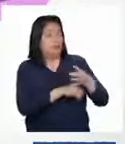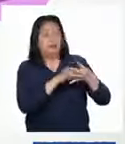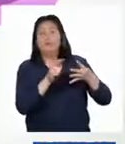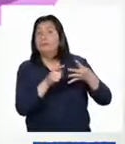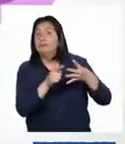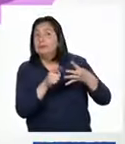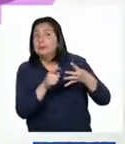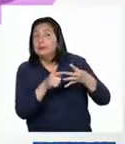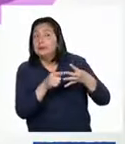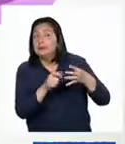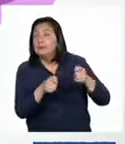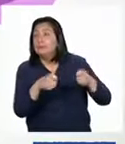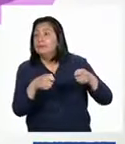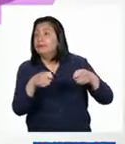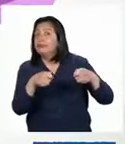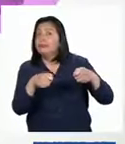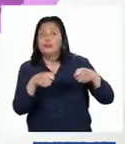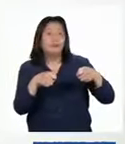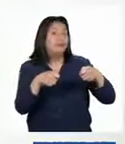una